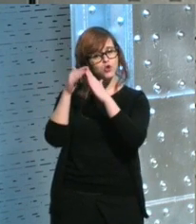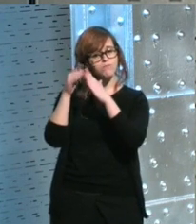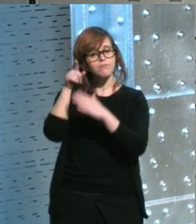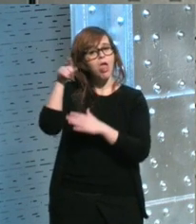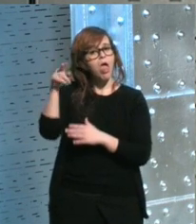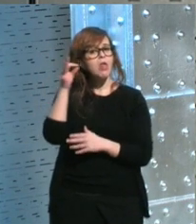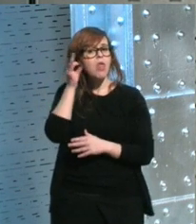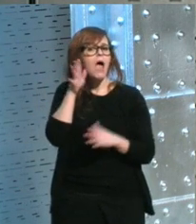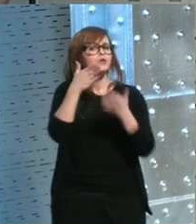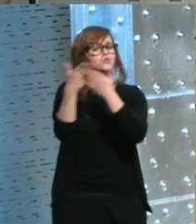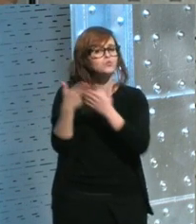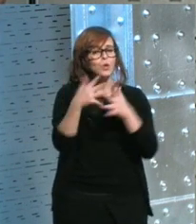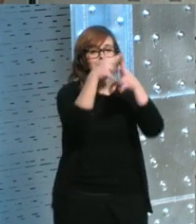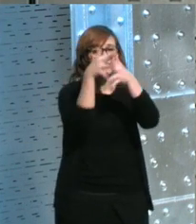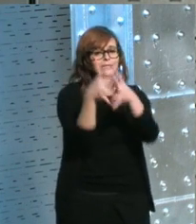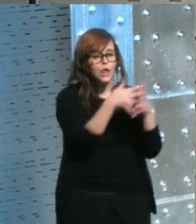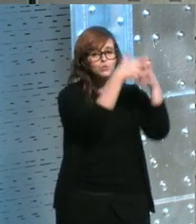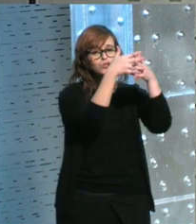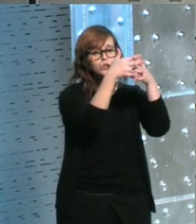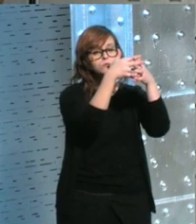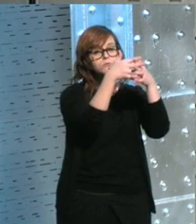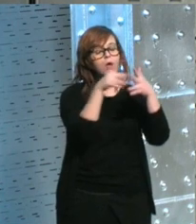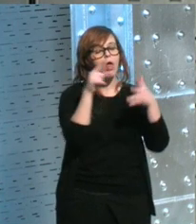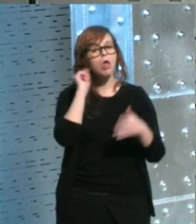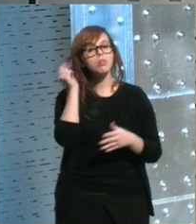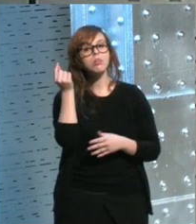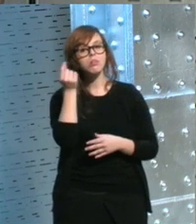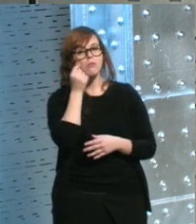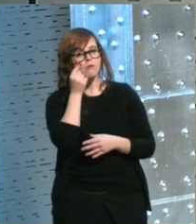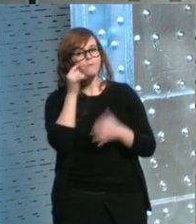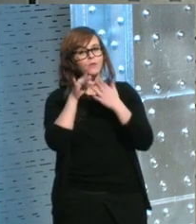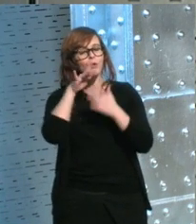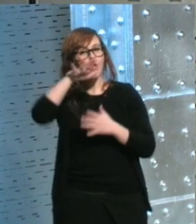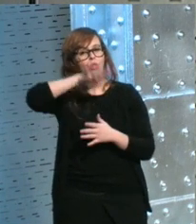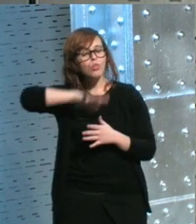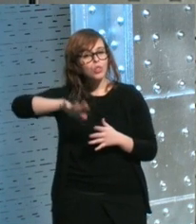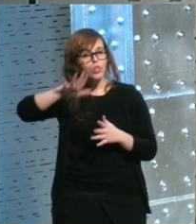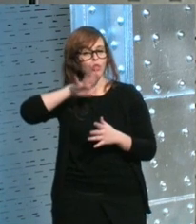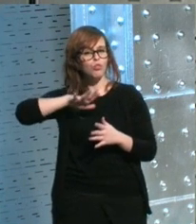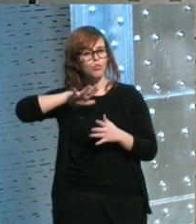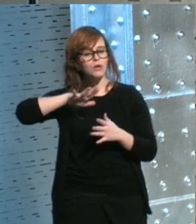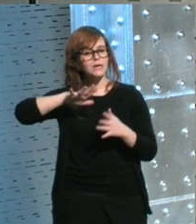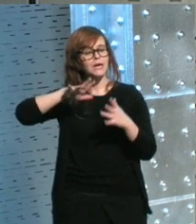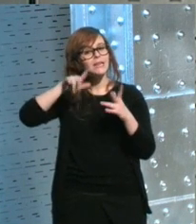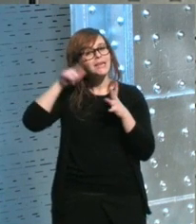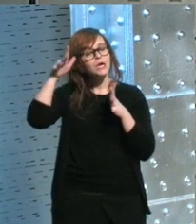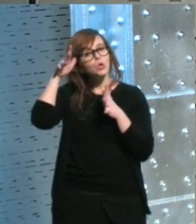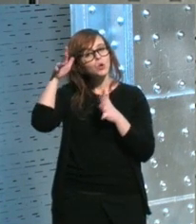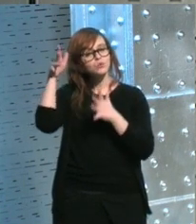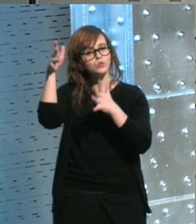Unidos y que descubrió que los sitios de consejos a las madres, futuras